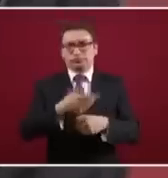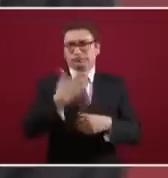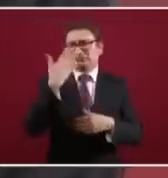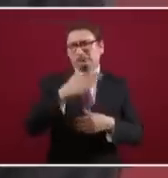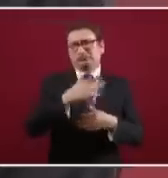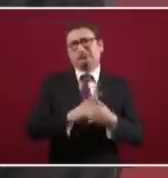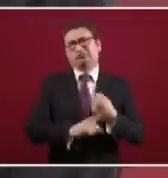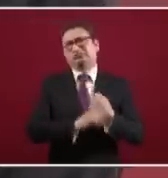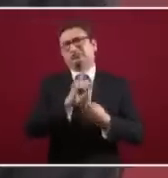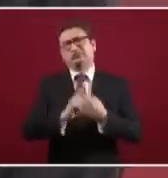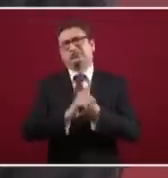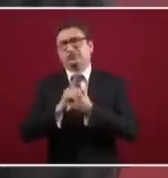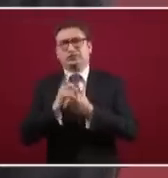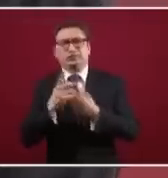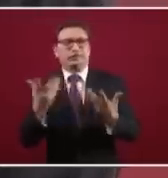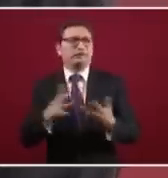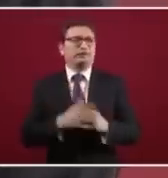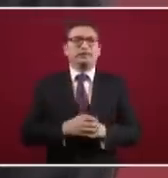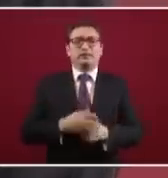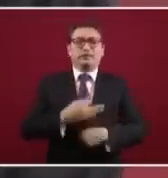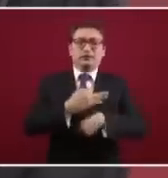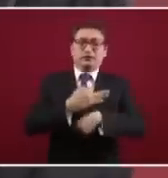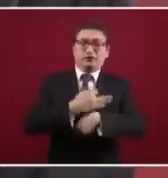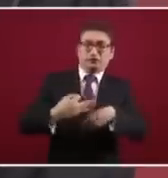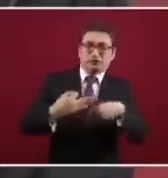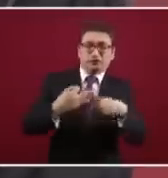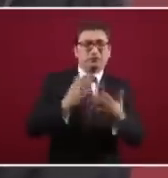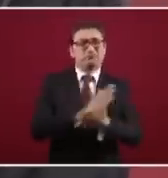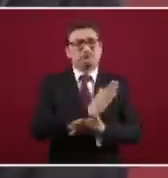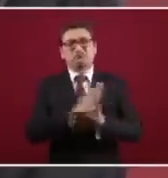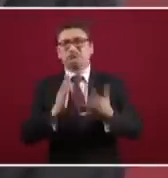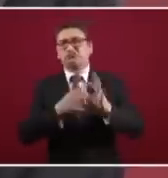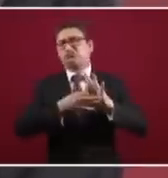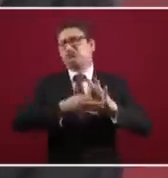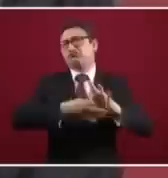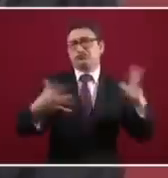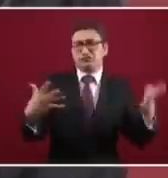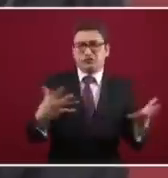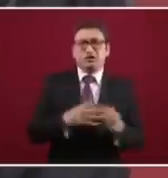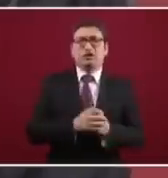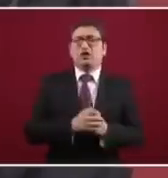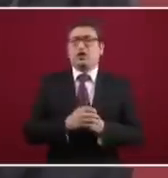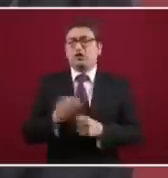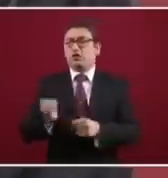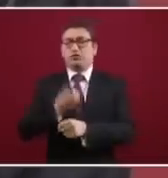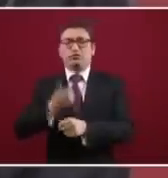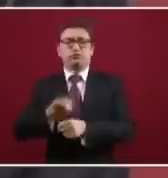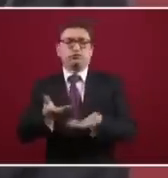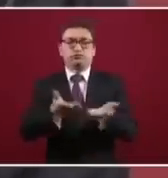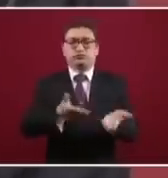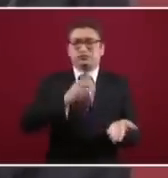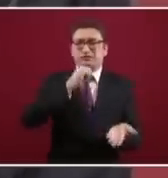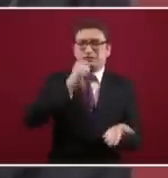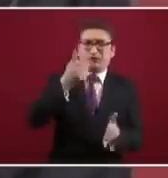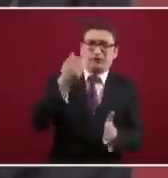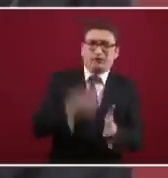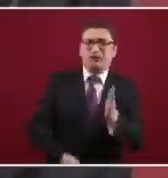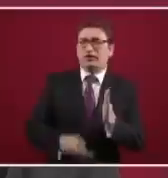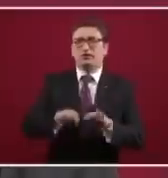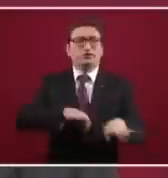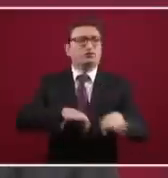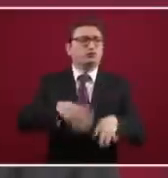problemas de desintegración familiar, falta de oportunidades de